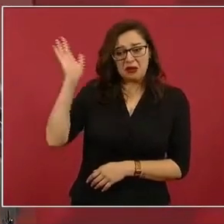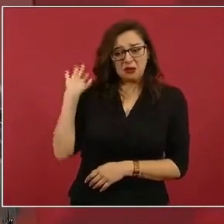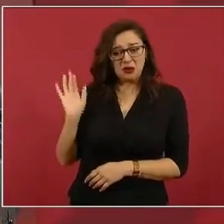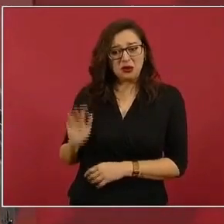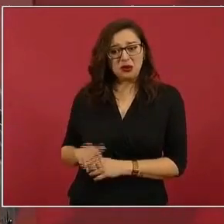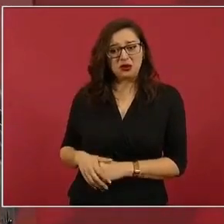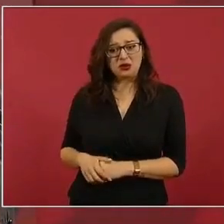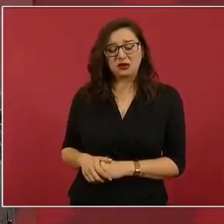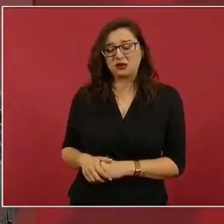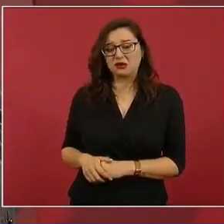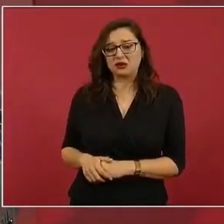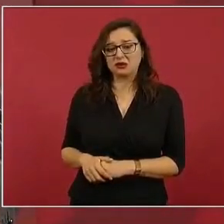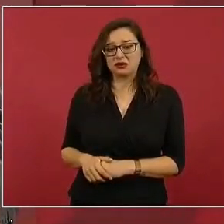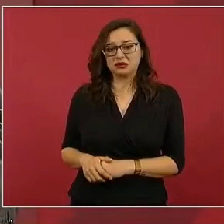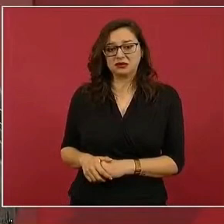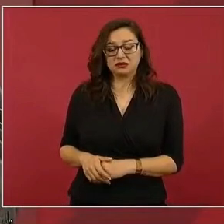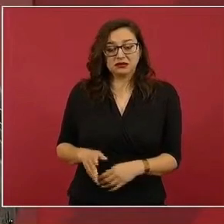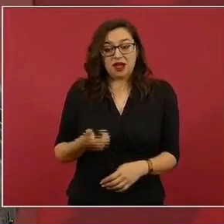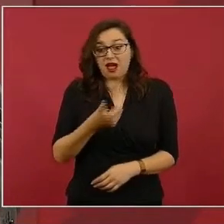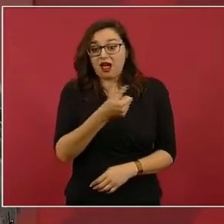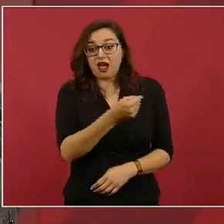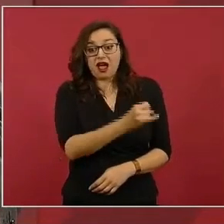populismo.